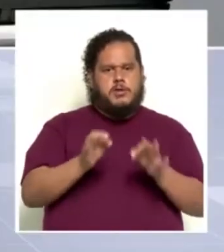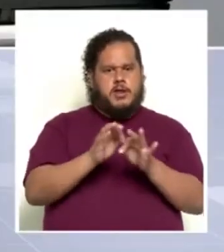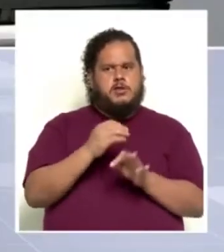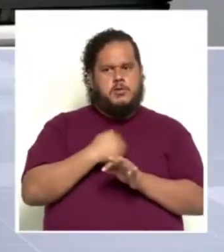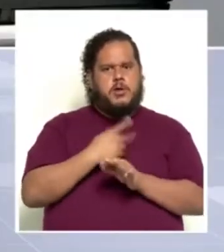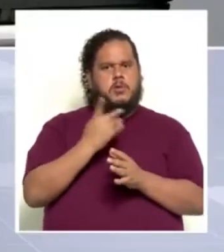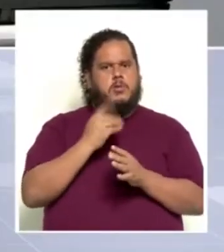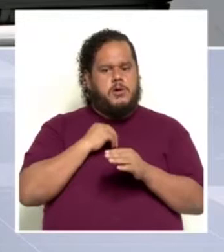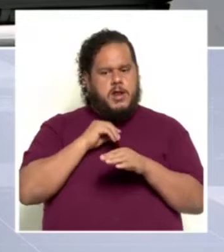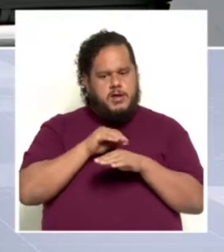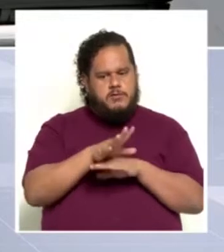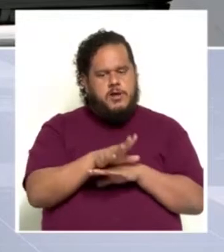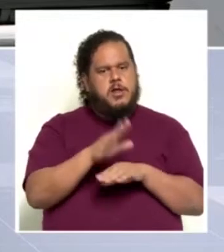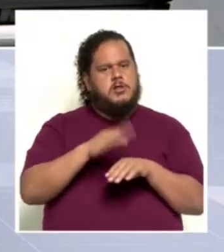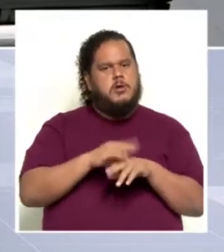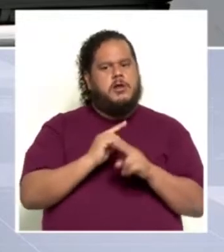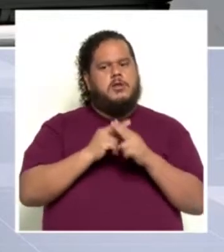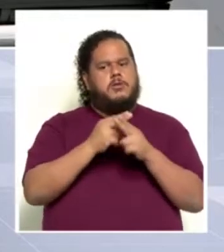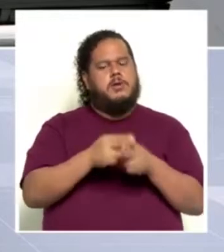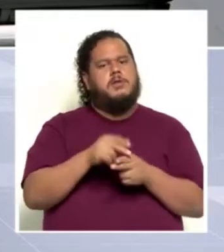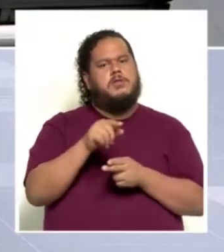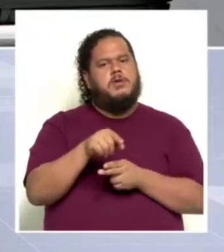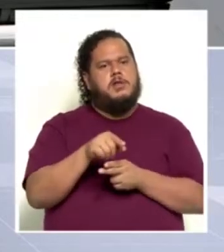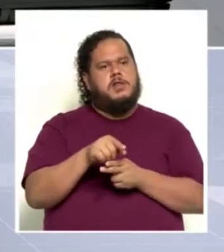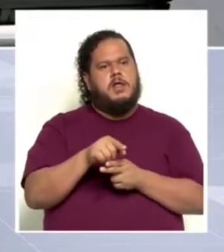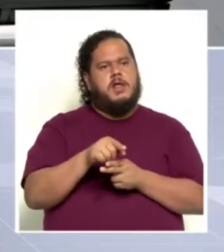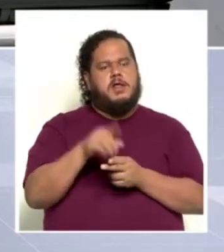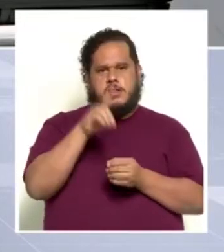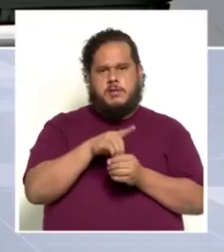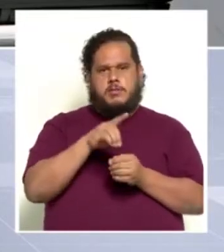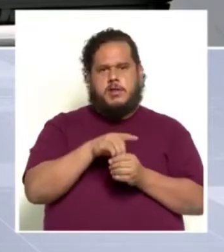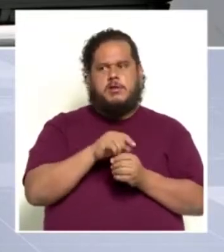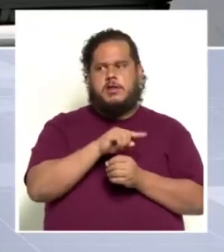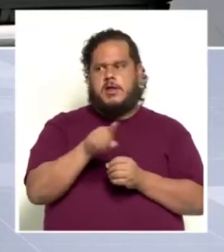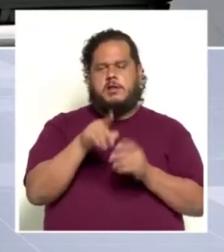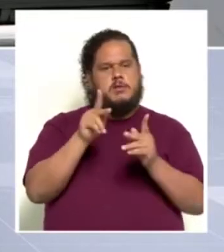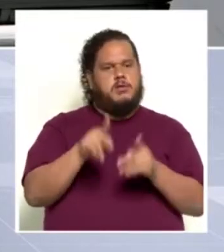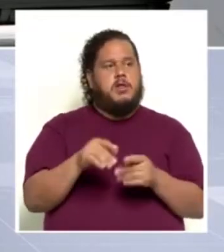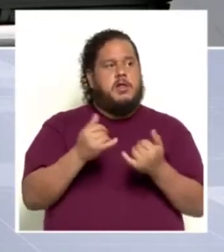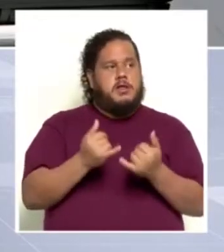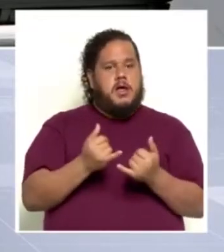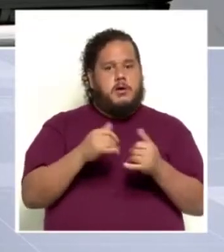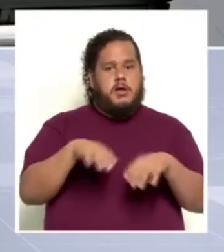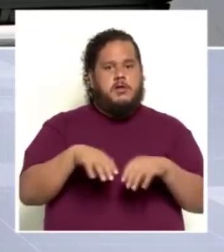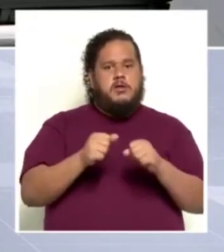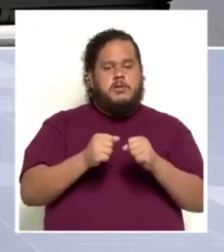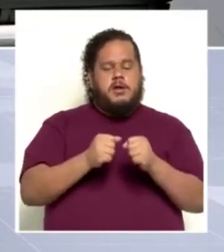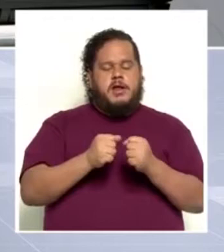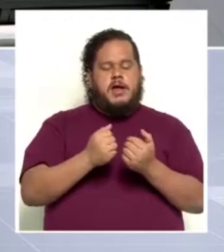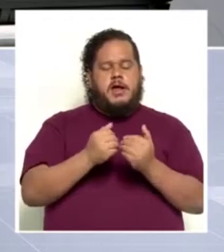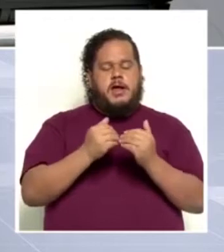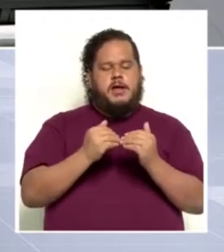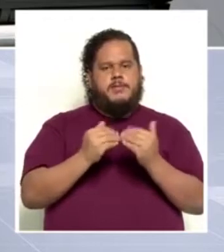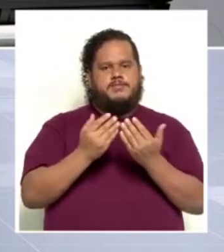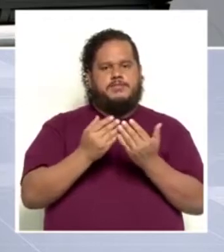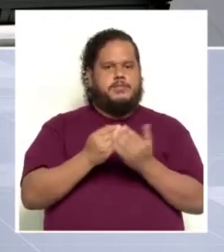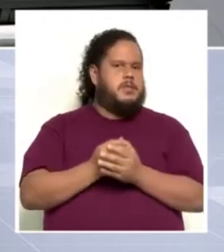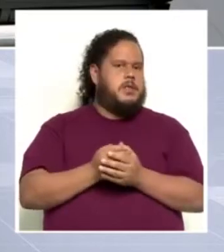una injerencia sobre el nombramiento de estas diputaciones, de estas personas que ahora asumirán los escaños, Eugenia.